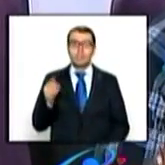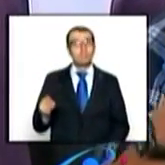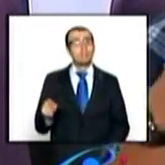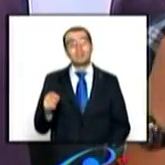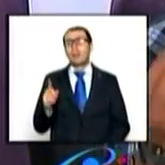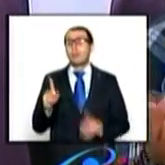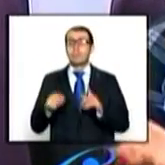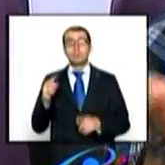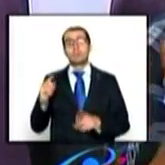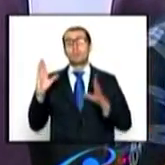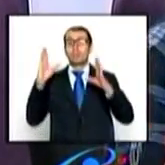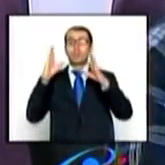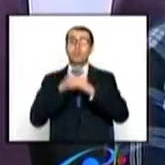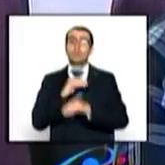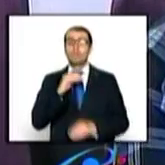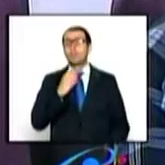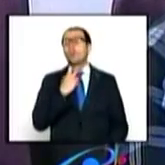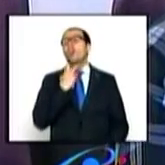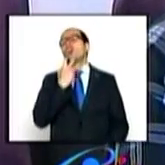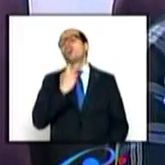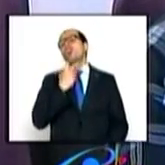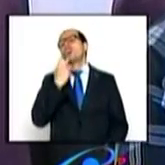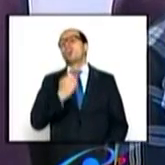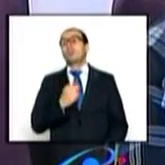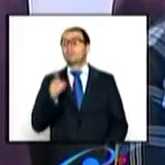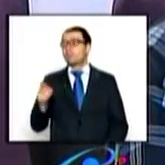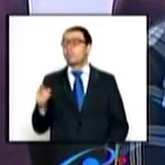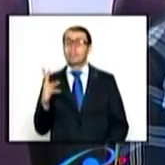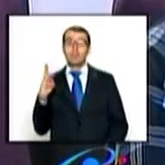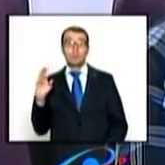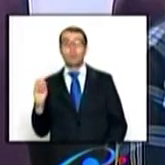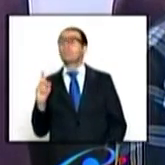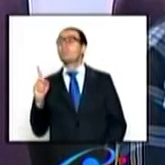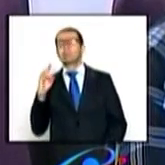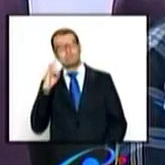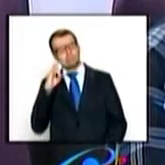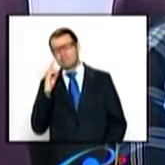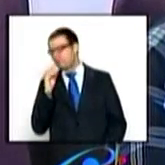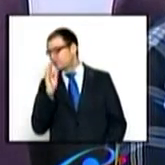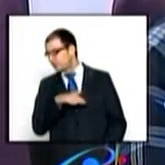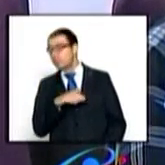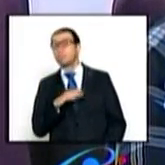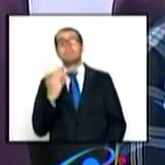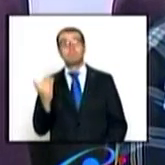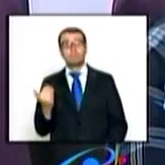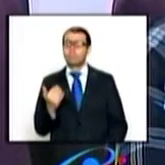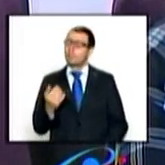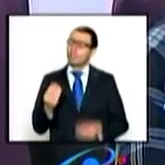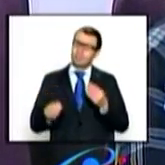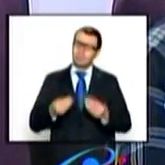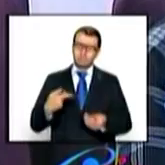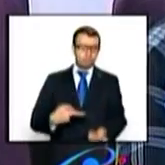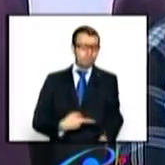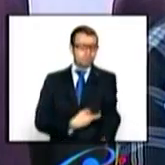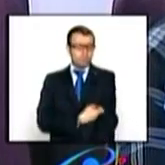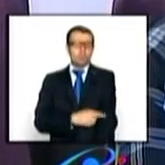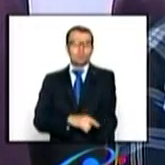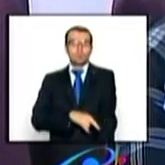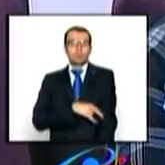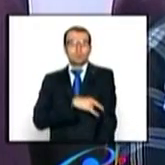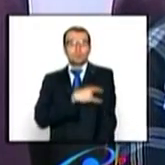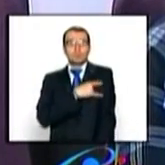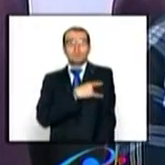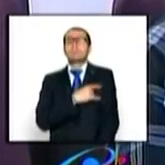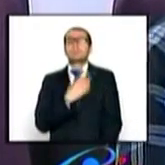no podía ni siquiera dormir ella ni su esposo, y empezamos también terapia neural a nivel del rostro, aplicamos sueroterapia a nivel facial y sueroterapia a